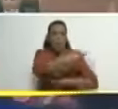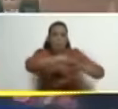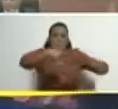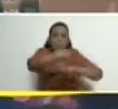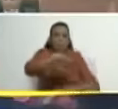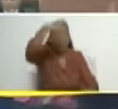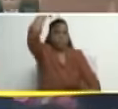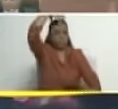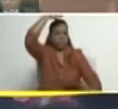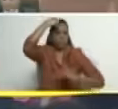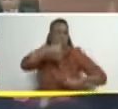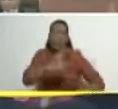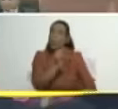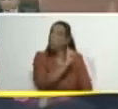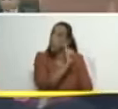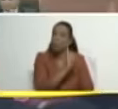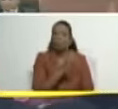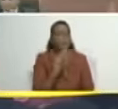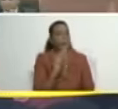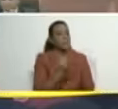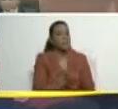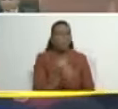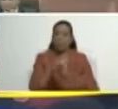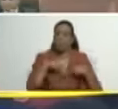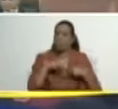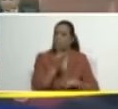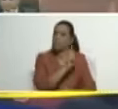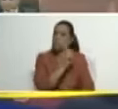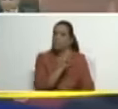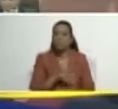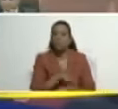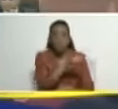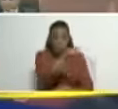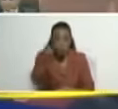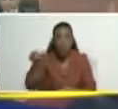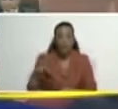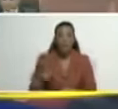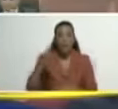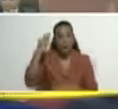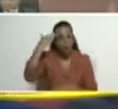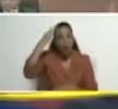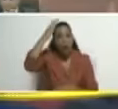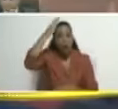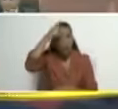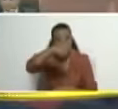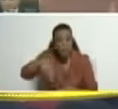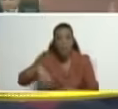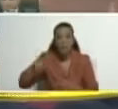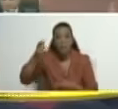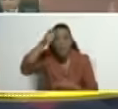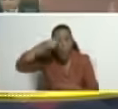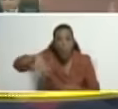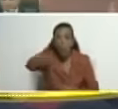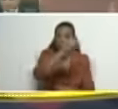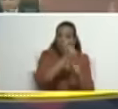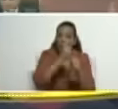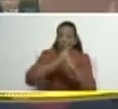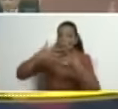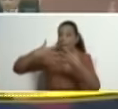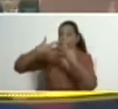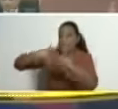Y yo le he dicho, compañeros, compañeras, ustedes que tienen una gran conciencia patria, como trabajadores y